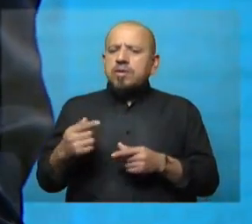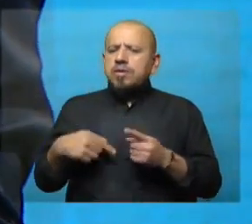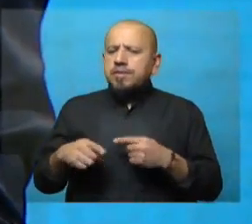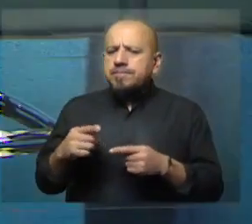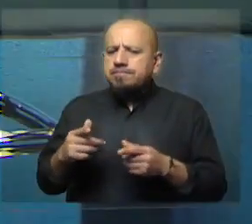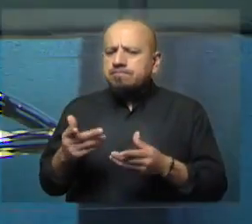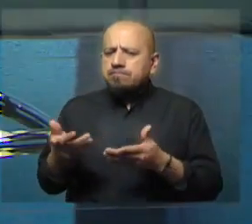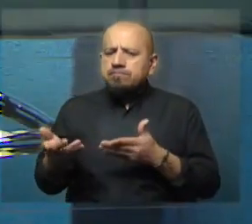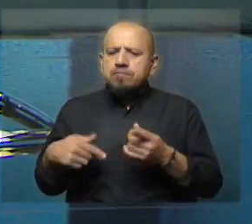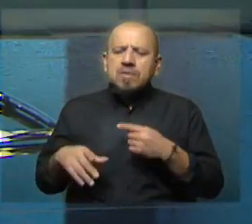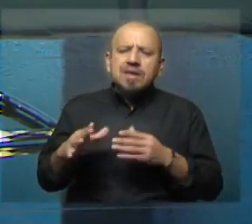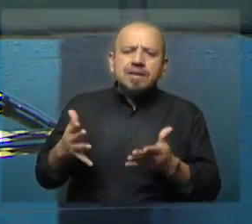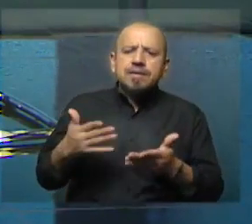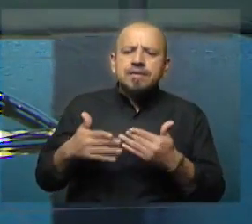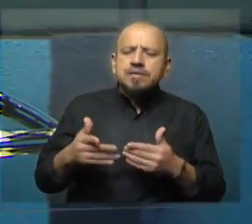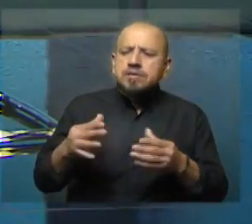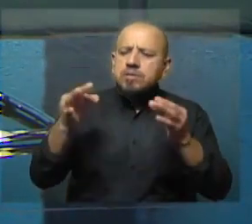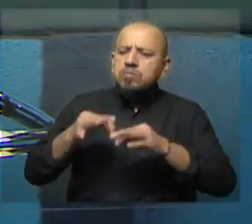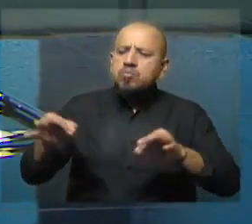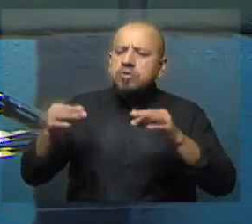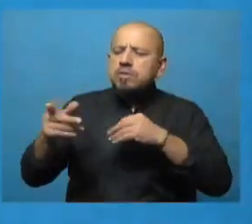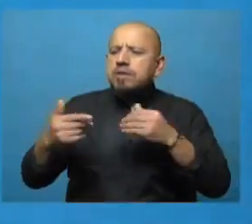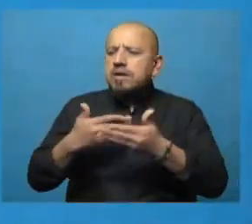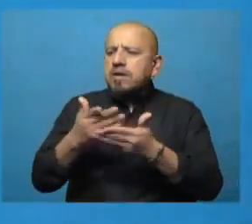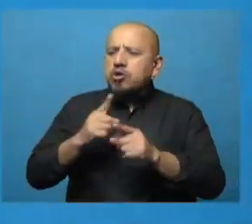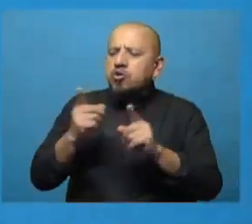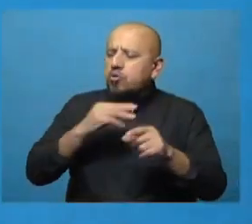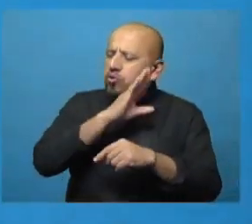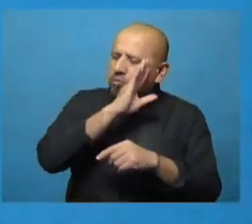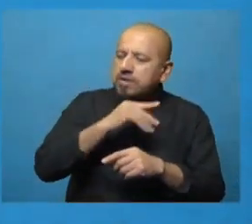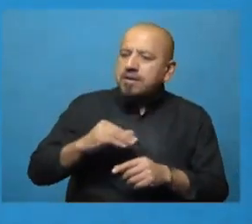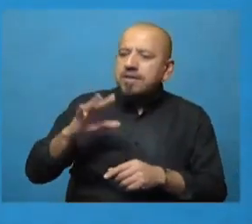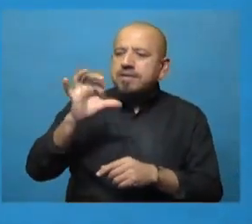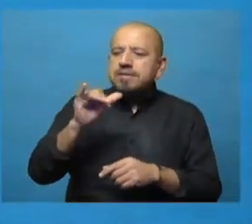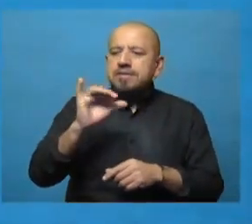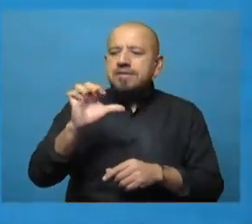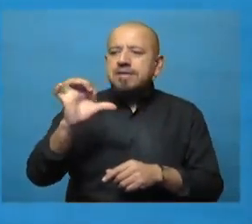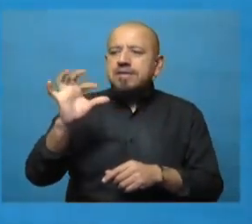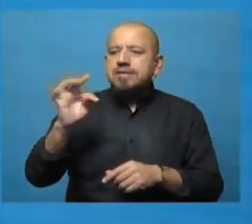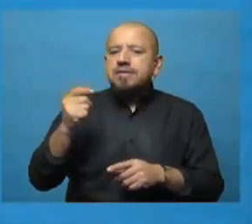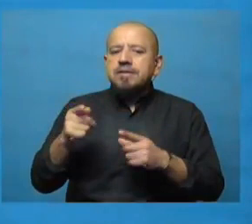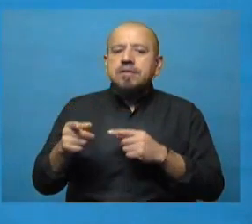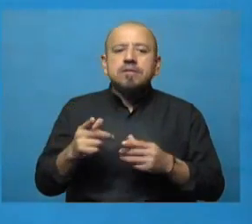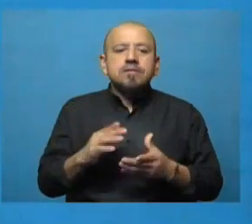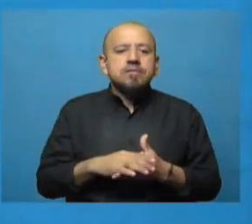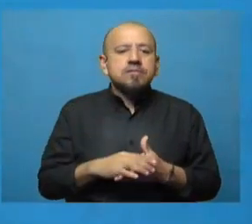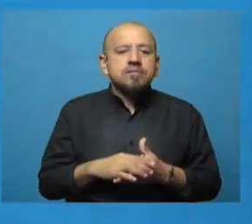con el paso de los años lo que fue el impacto que generó canciones para no dormir la siesta bueno fue